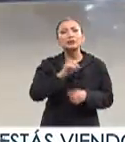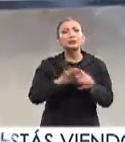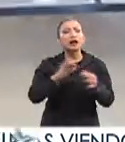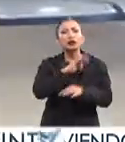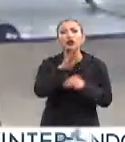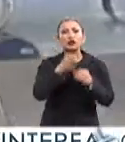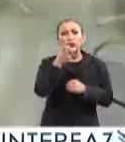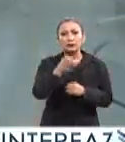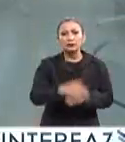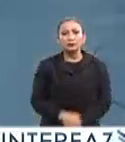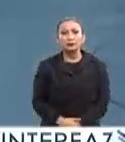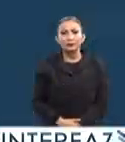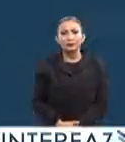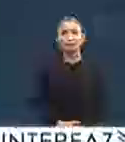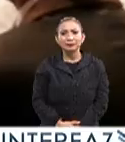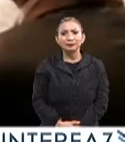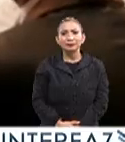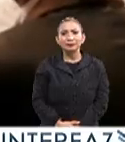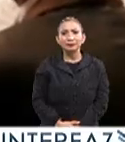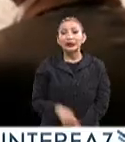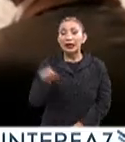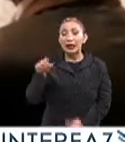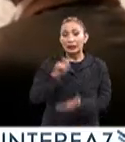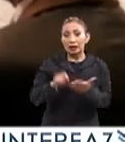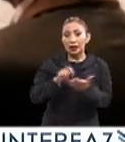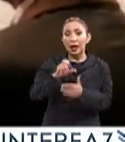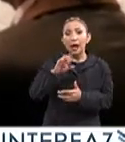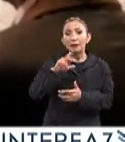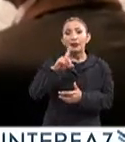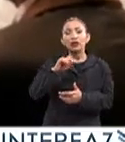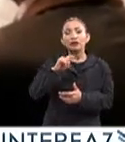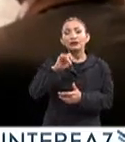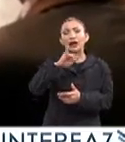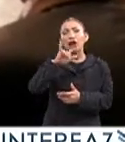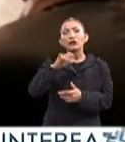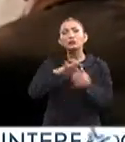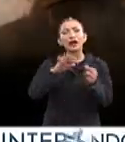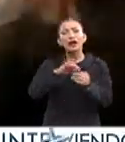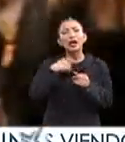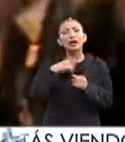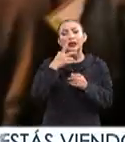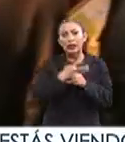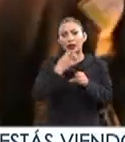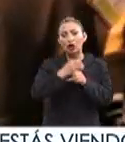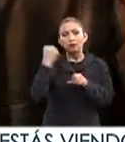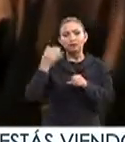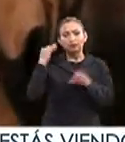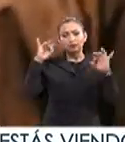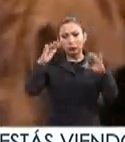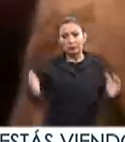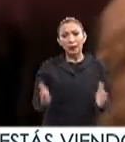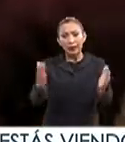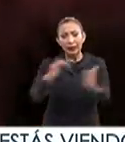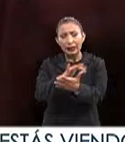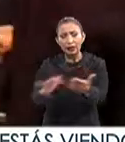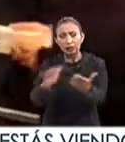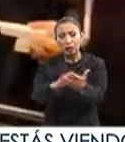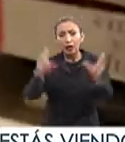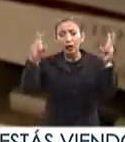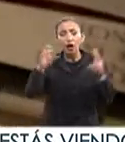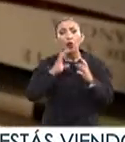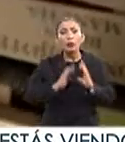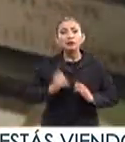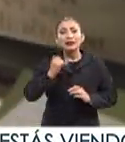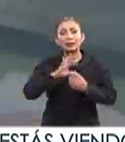los detalles. El escritor Armando Trejo nos comentará sobre el 5º seminario de fomento a la lectura, Cuerpos